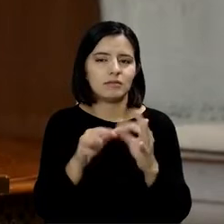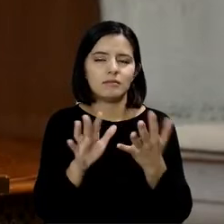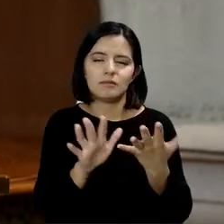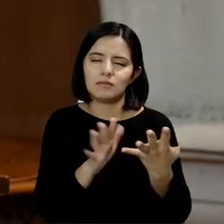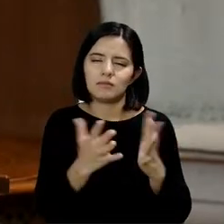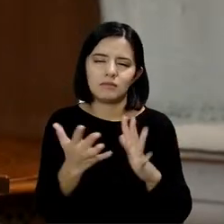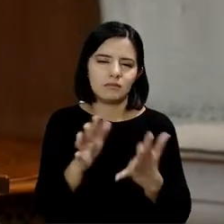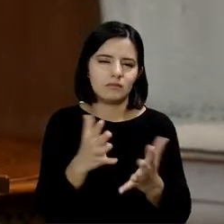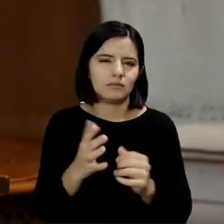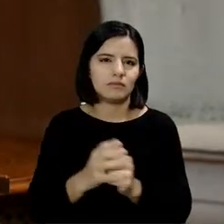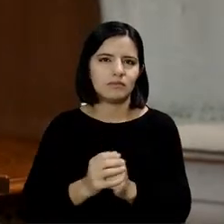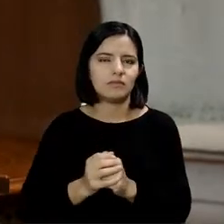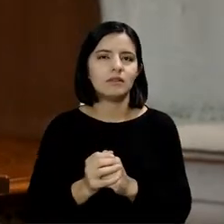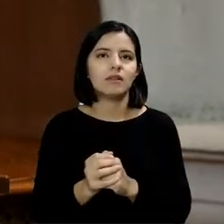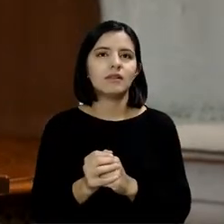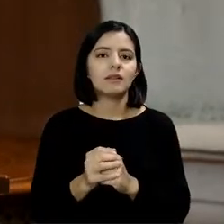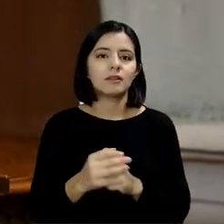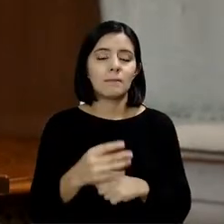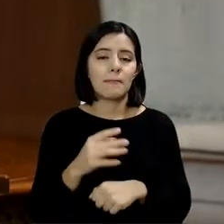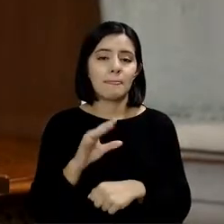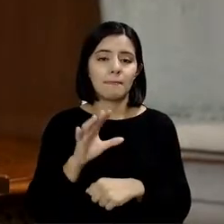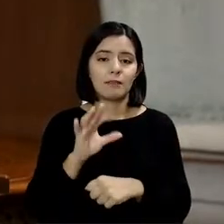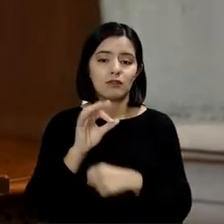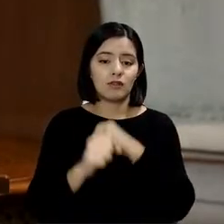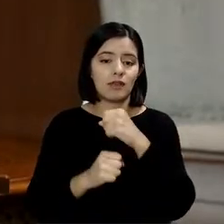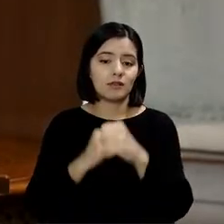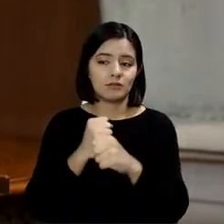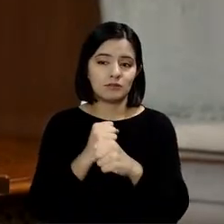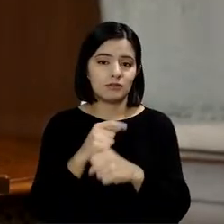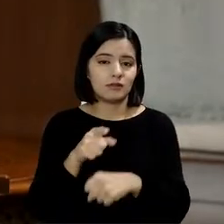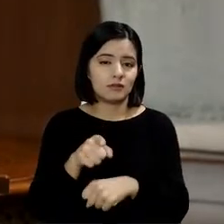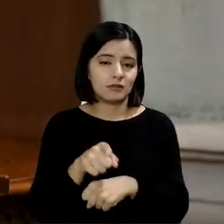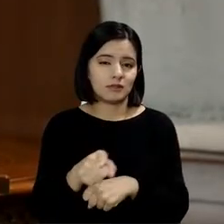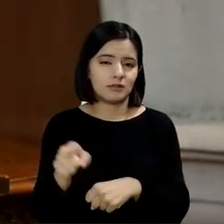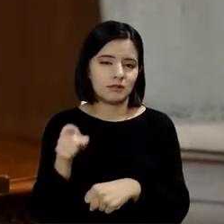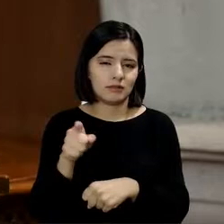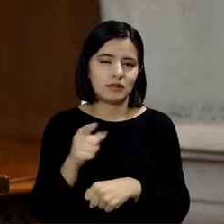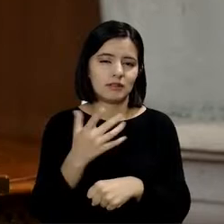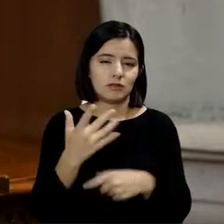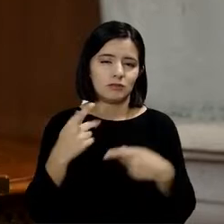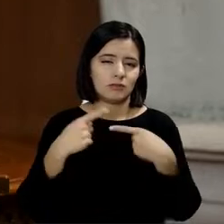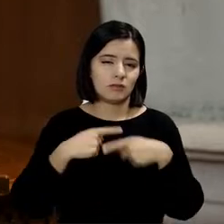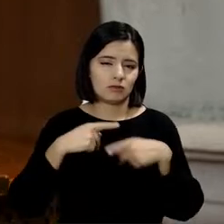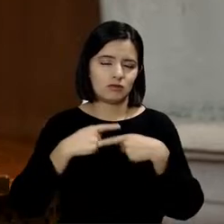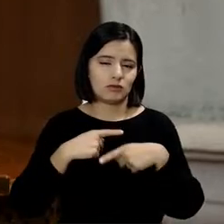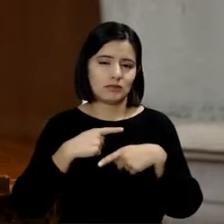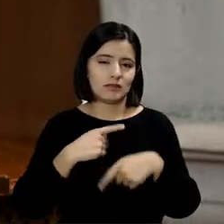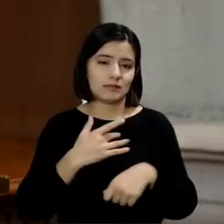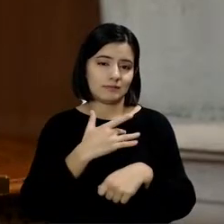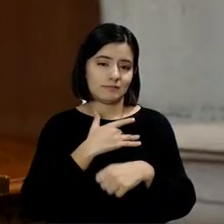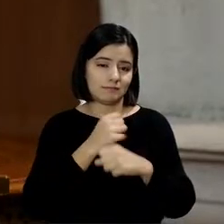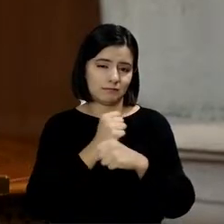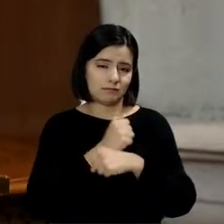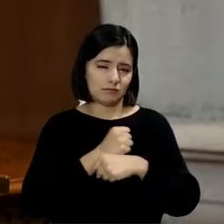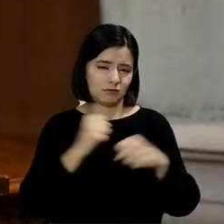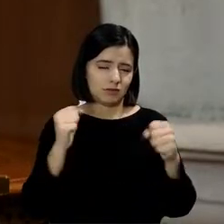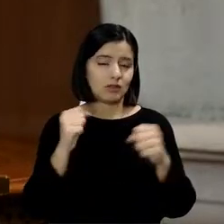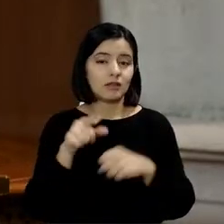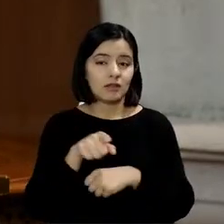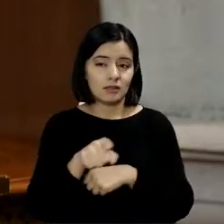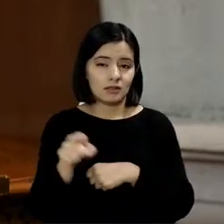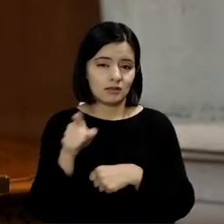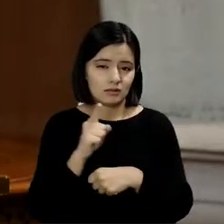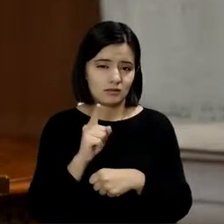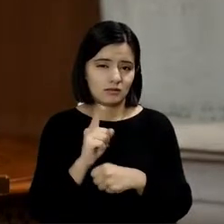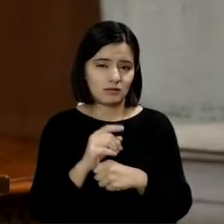aproximadamente 4 de cada 5 personas con hipertensión arterial no reciben un tratamiento adecuado. El